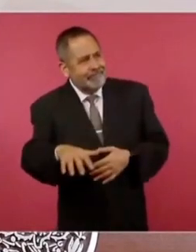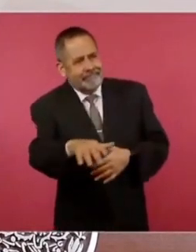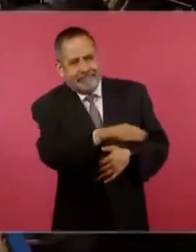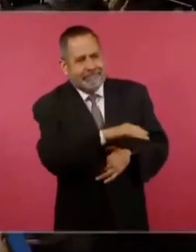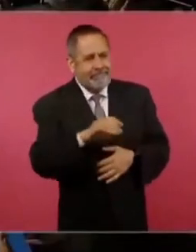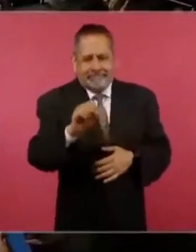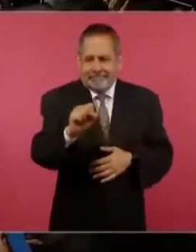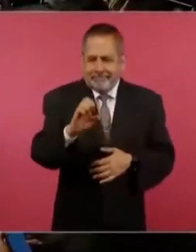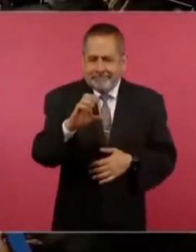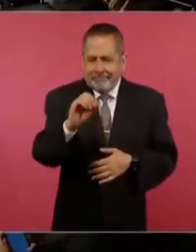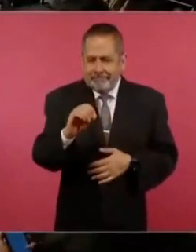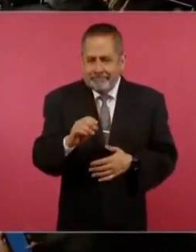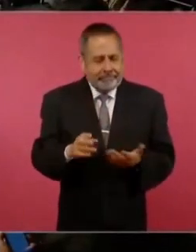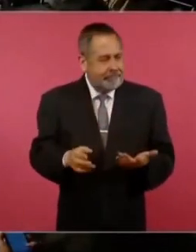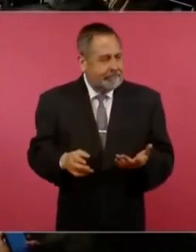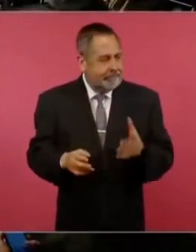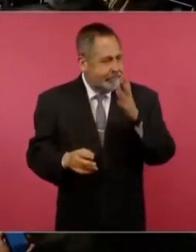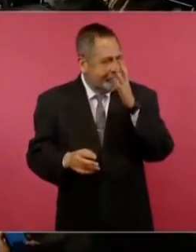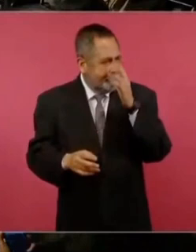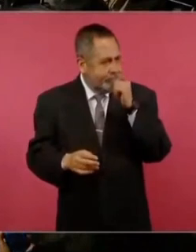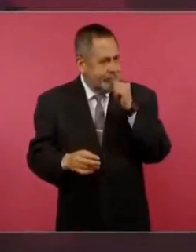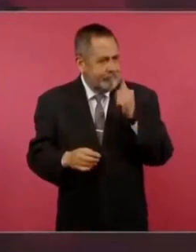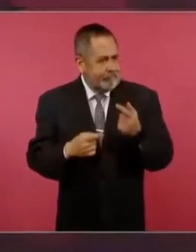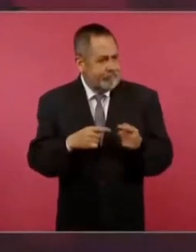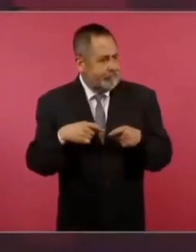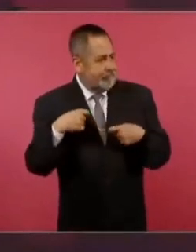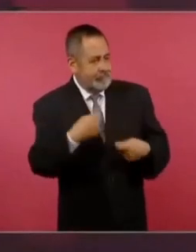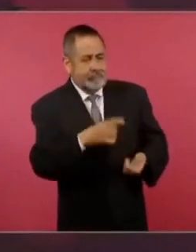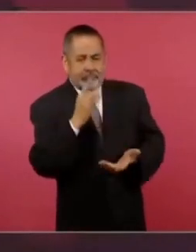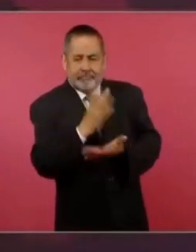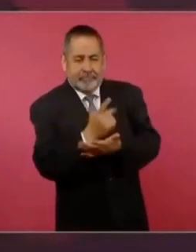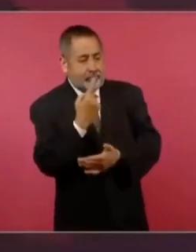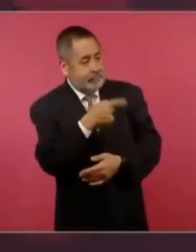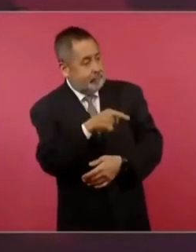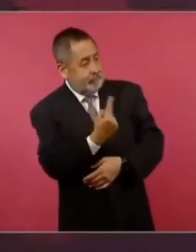con estrés hídrico,